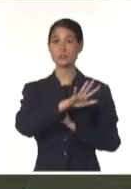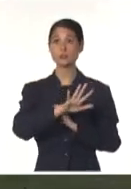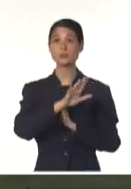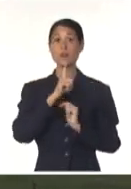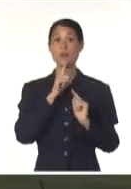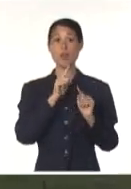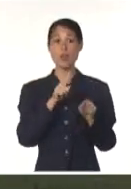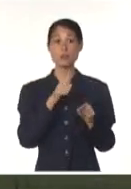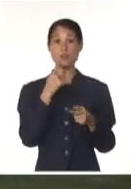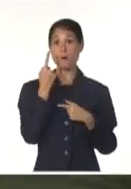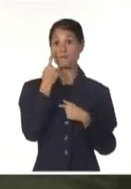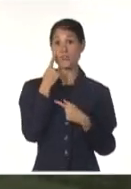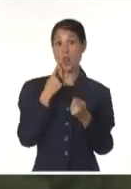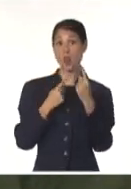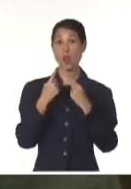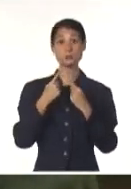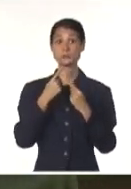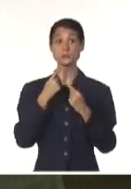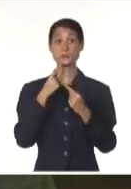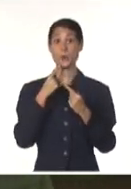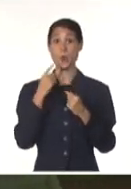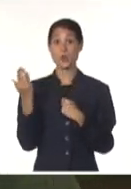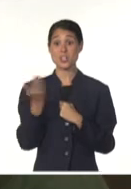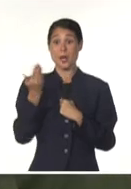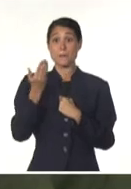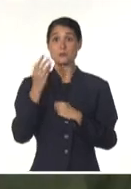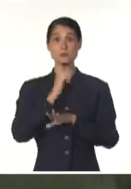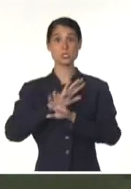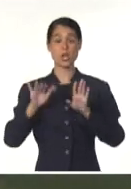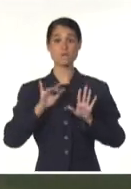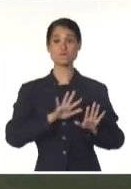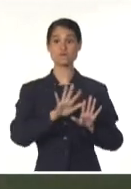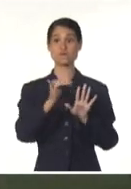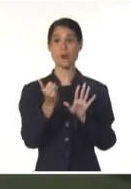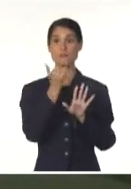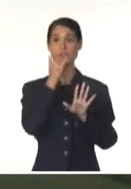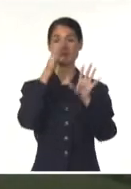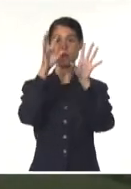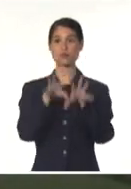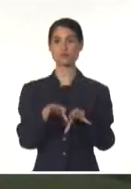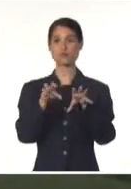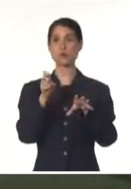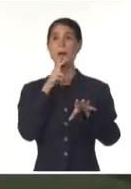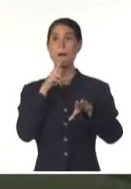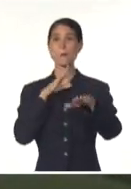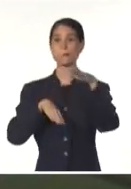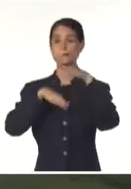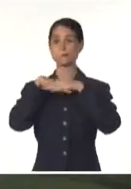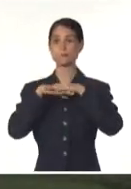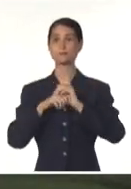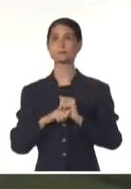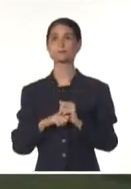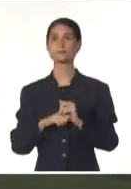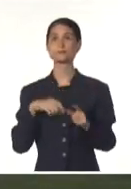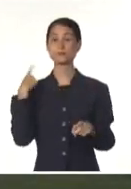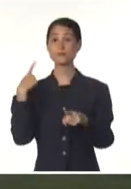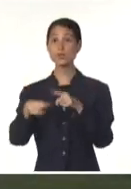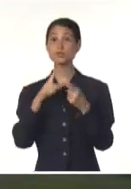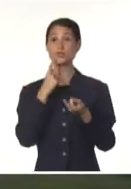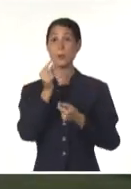registrados en estas dos zonas. Lamentablemente, por la información preliminar que tenemos, hay la pérdida de 6 vidas